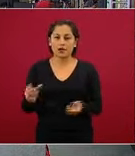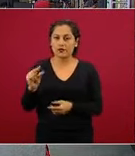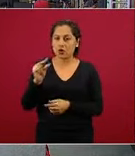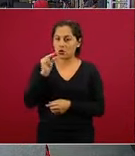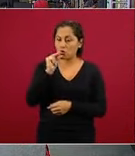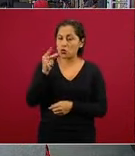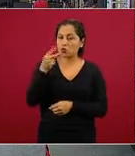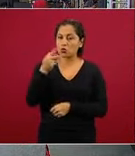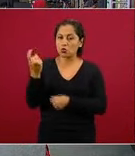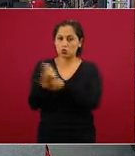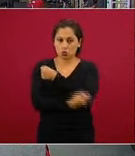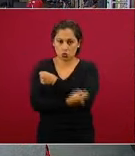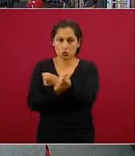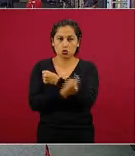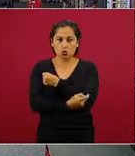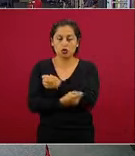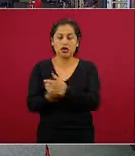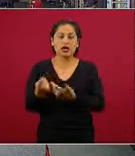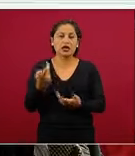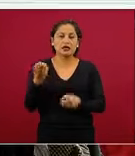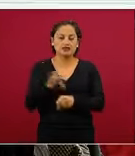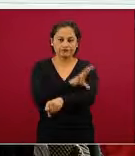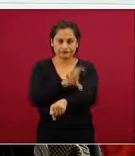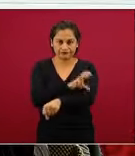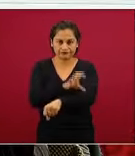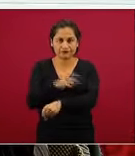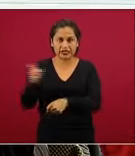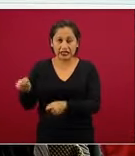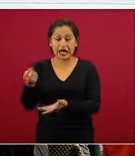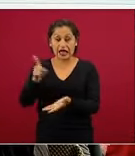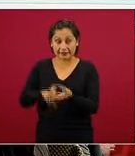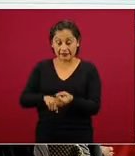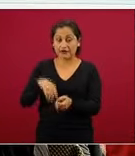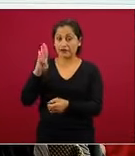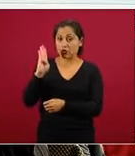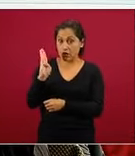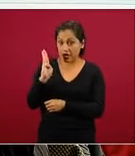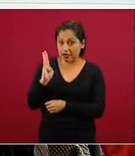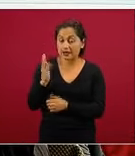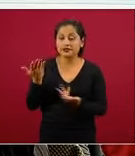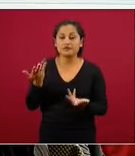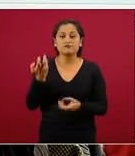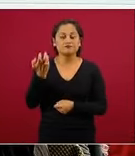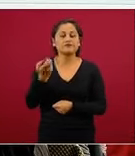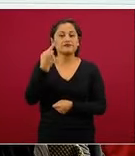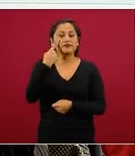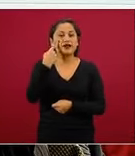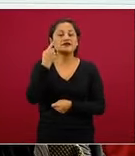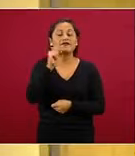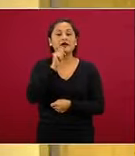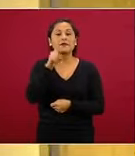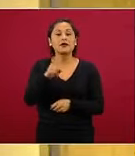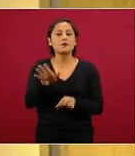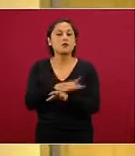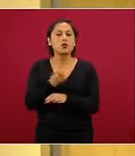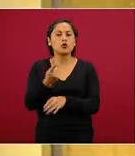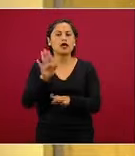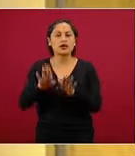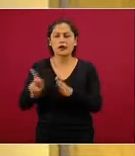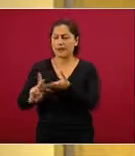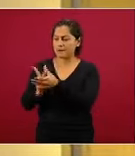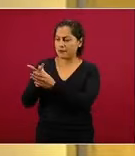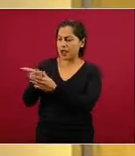para vaporizar nicotina o cannabis, porque hay un elemento importante también referente a la cannabis, que habitualmente se fuma o se come,